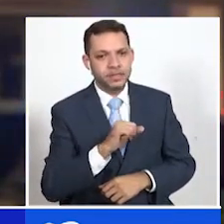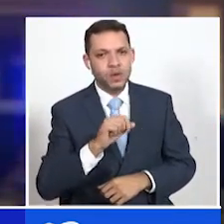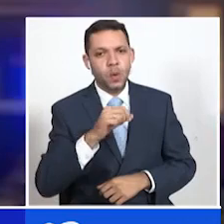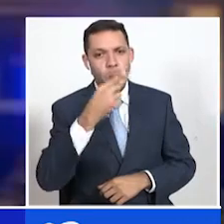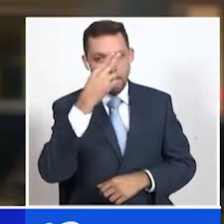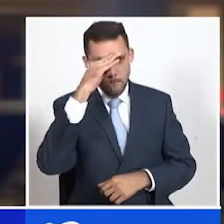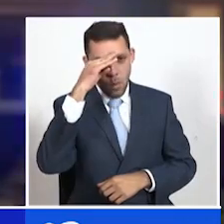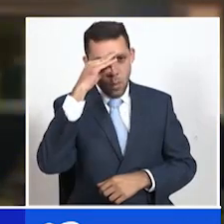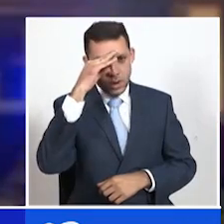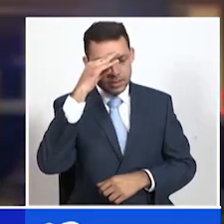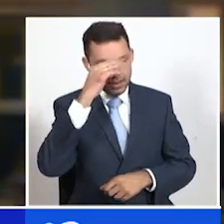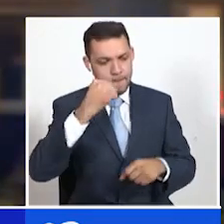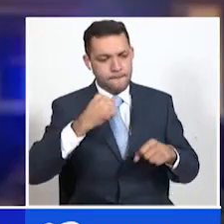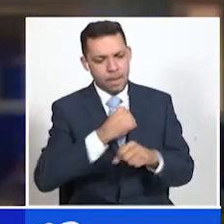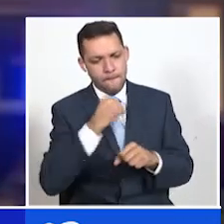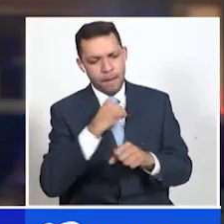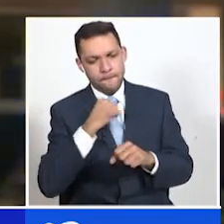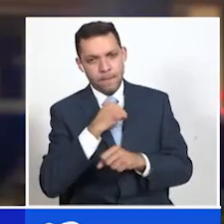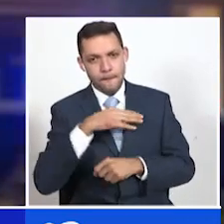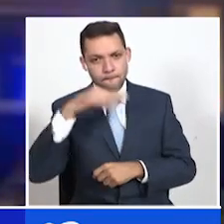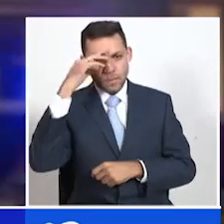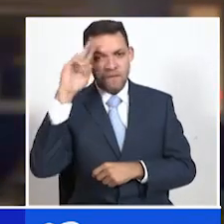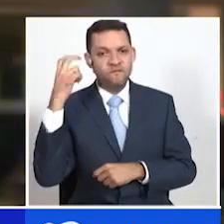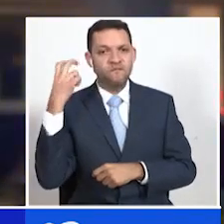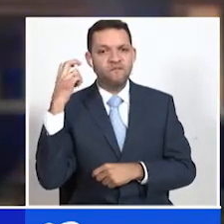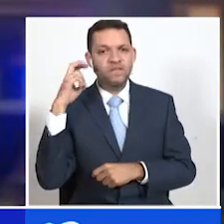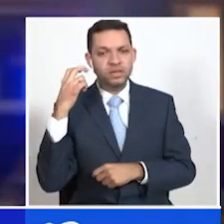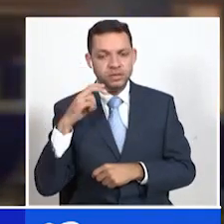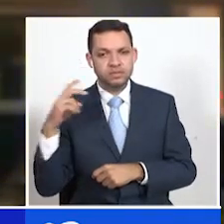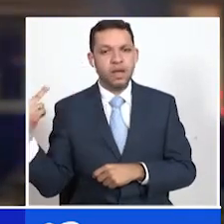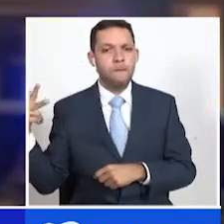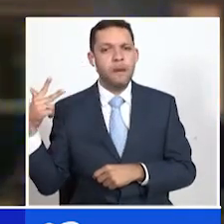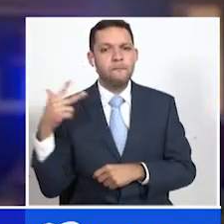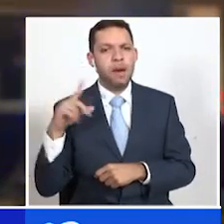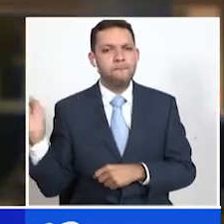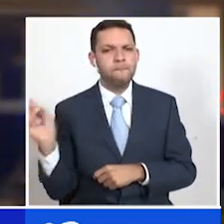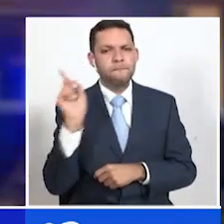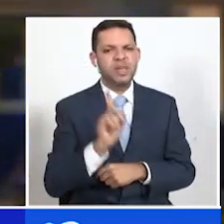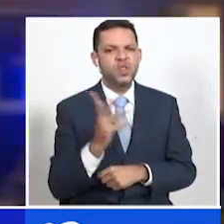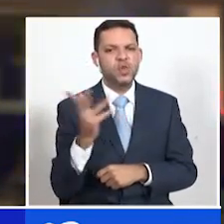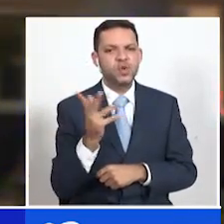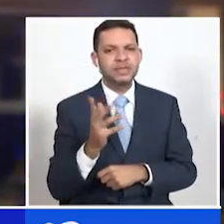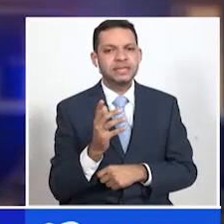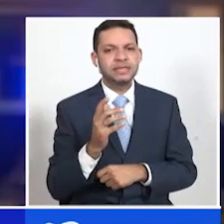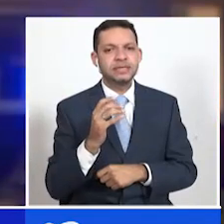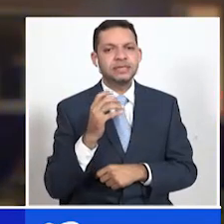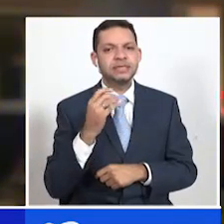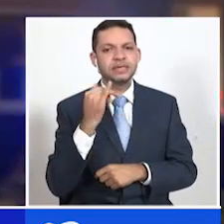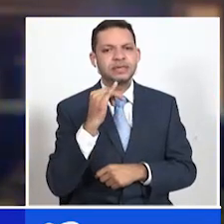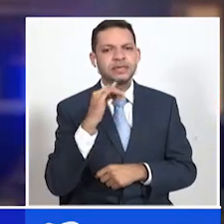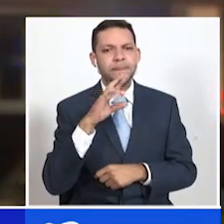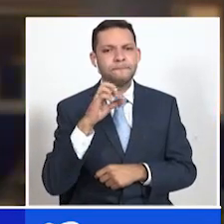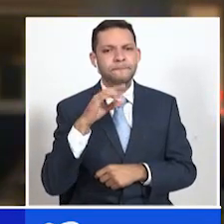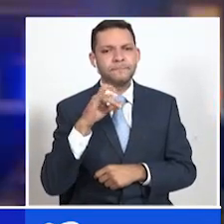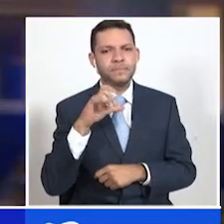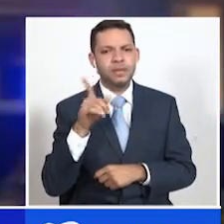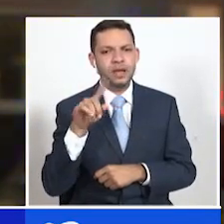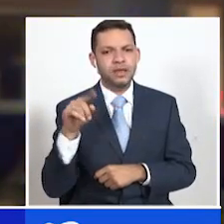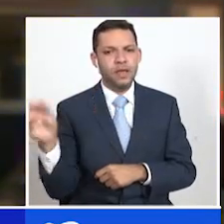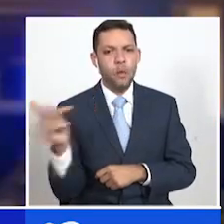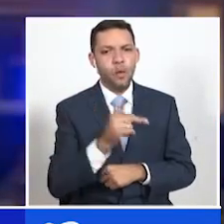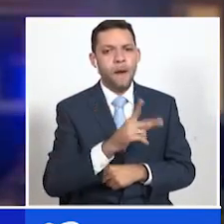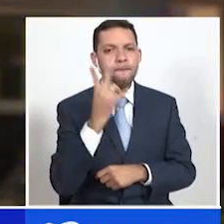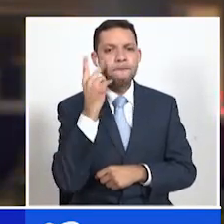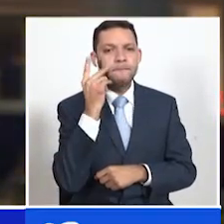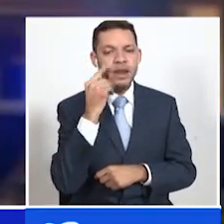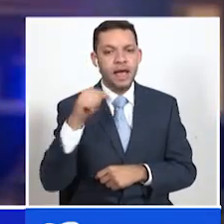un policía que trabaja en la policía fiscal y aduanera, venía trasladado de la ciudad de Ipiales con destino a la ciudad de Pereira. Él estaba aquí